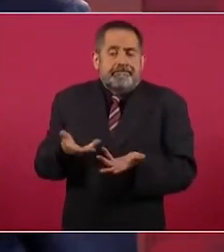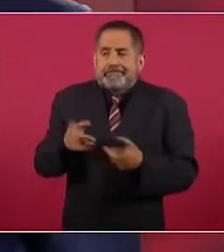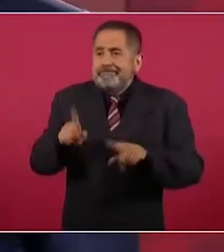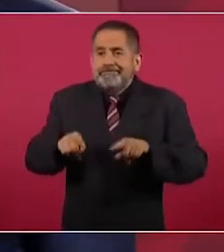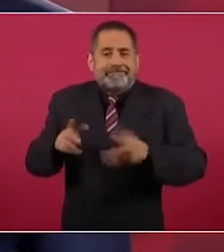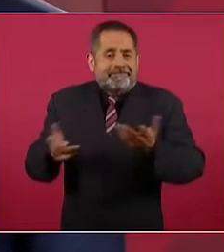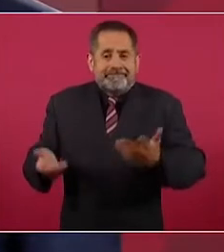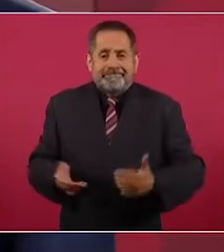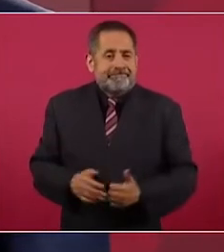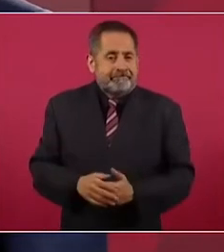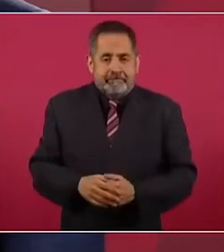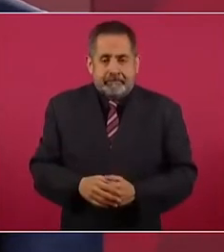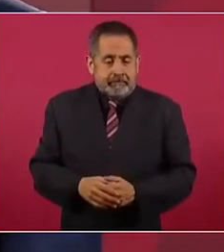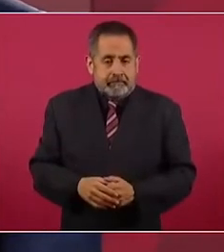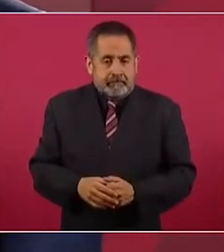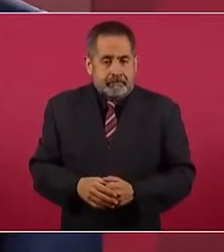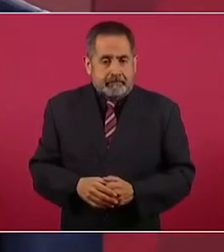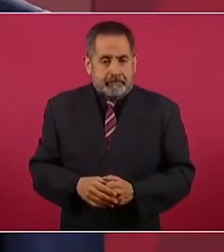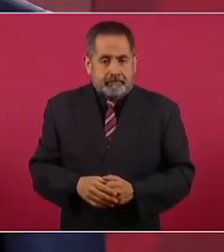porque